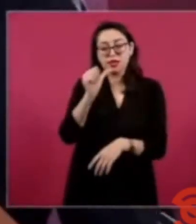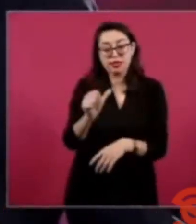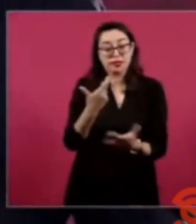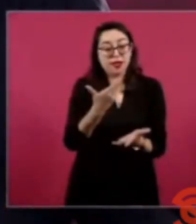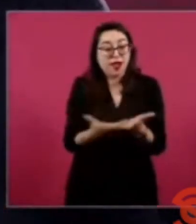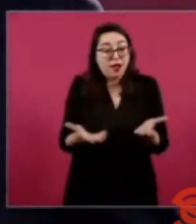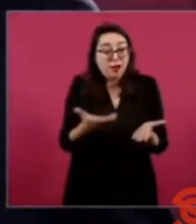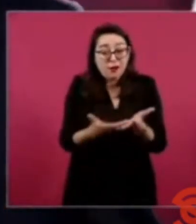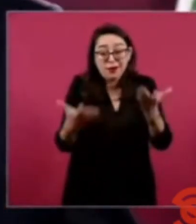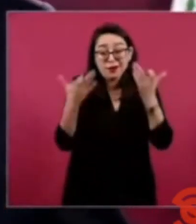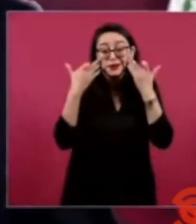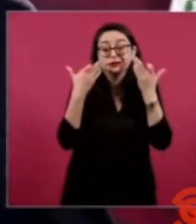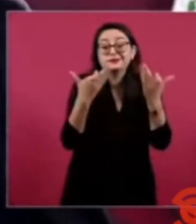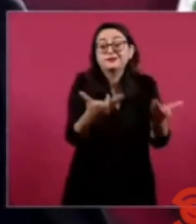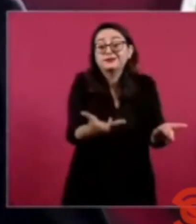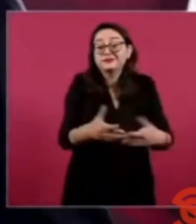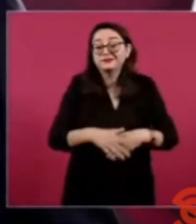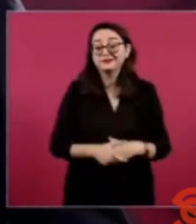¿no?